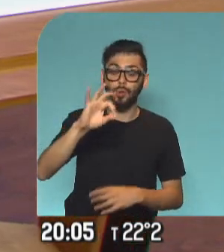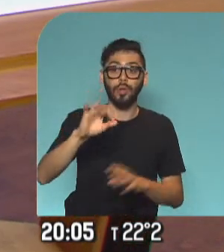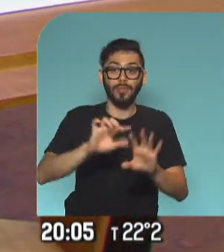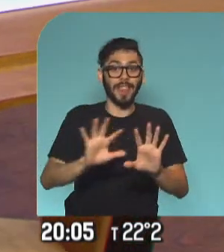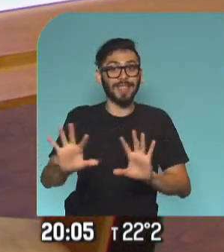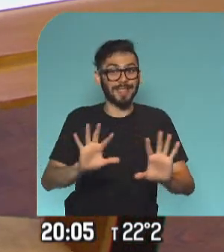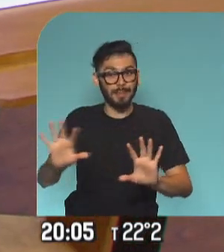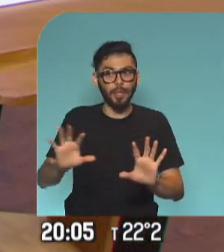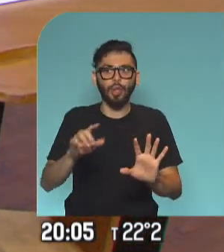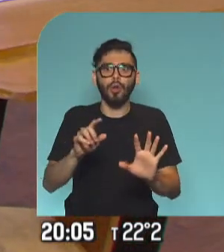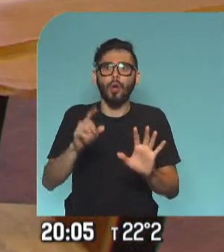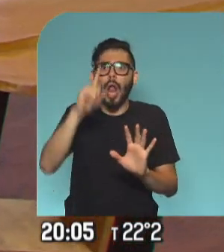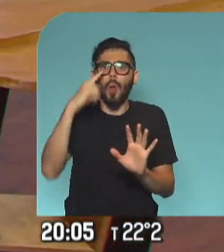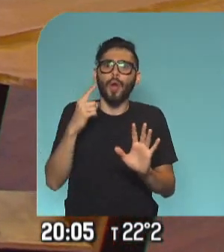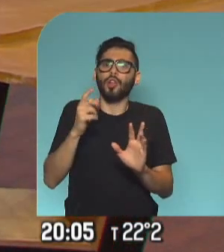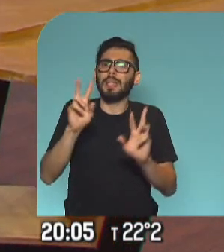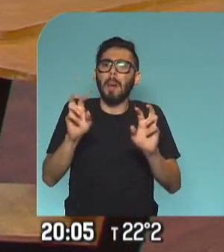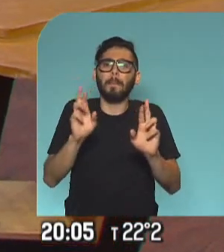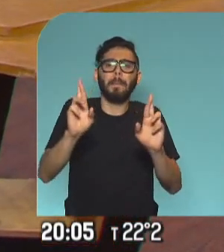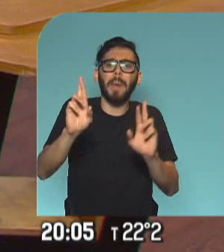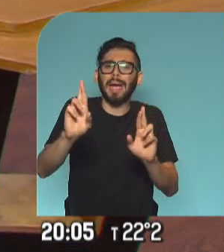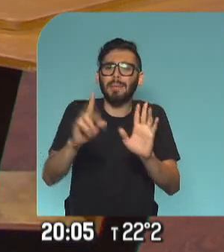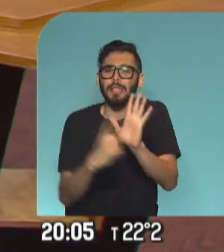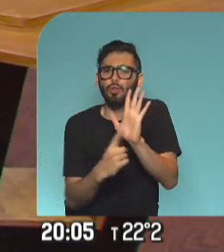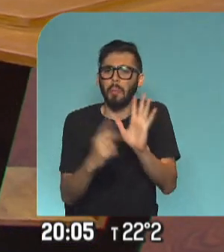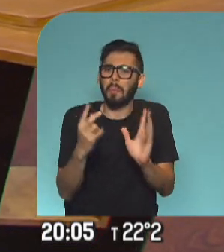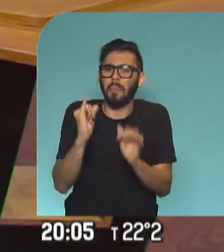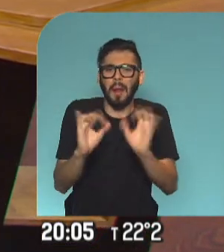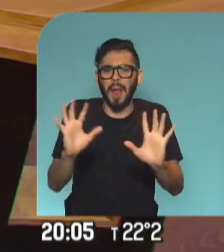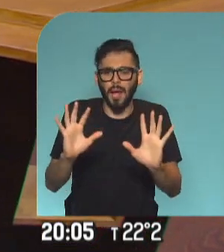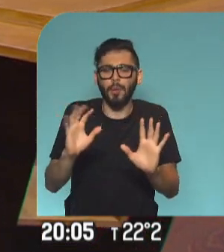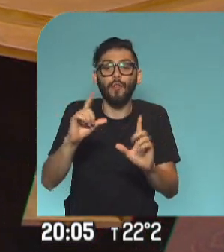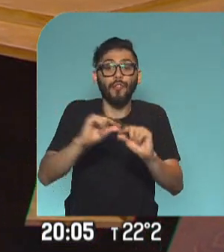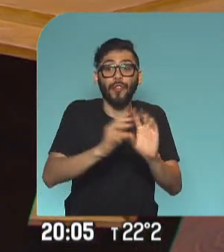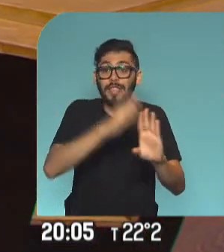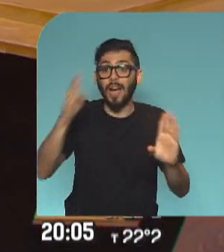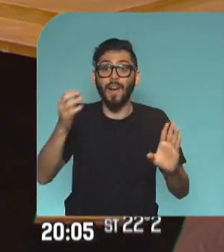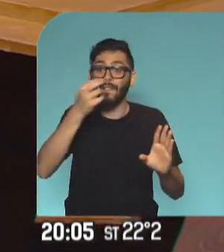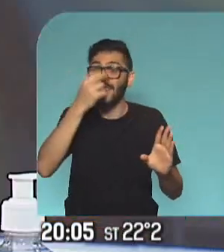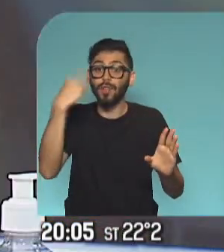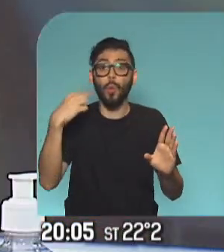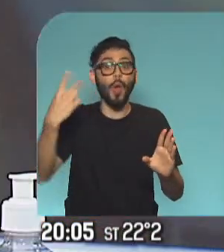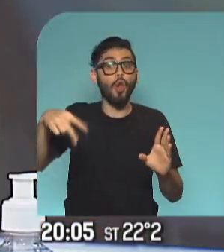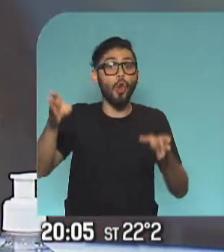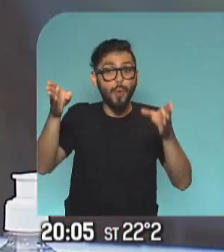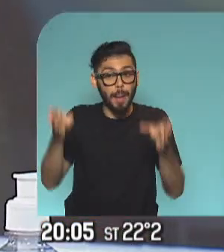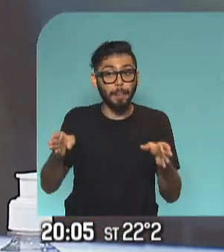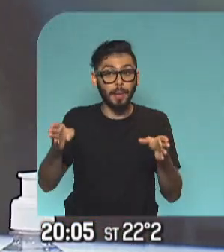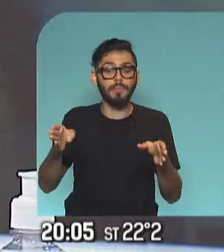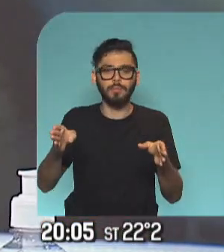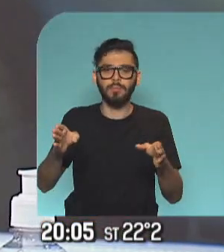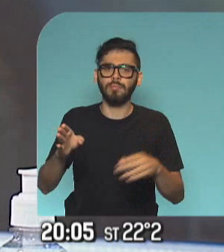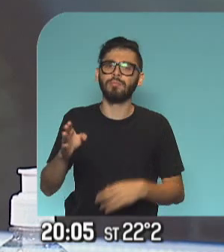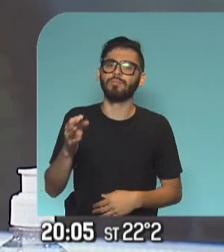nuevos permisos y demás, le puso fecha hasta el 29 de noviembre, 29 ¿verdad? de noviembre, sí es, Ariel, y me parece que, bueno, un mensaje